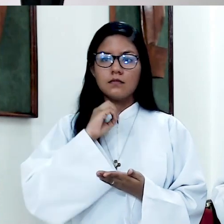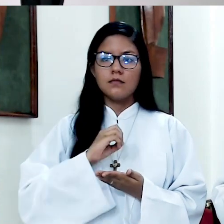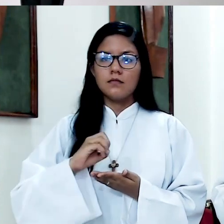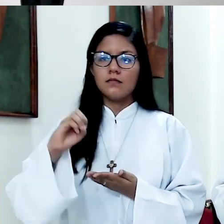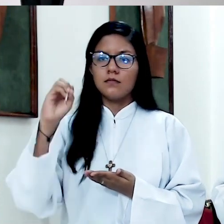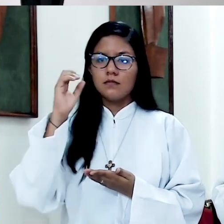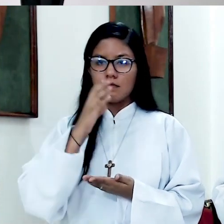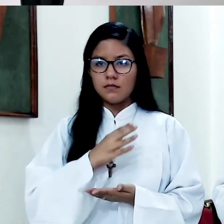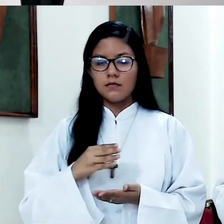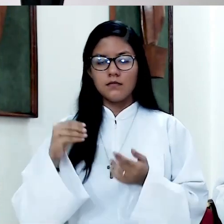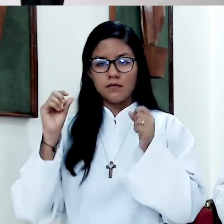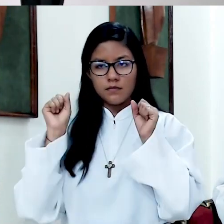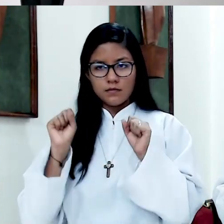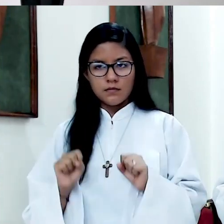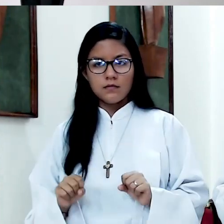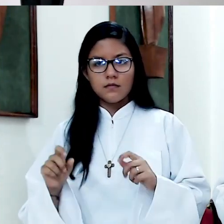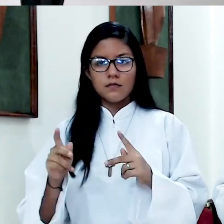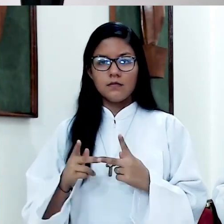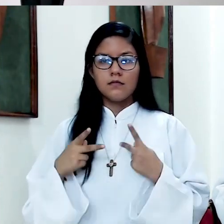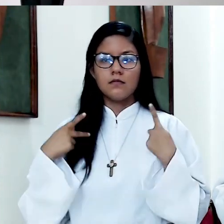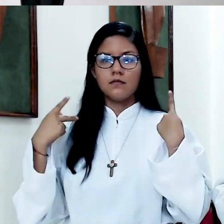y